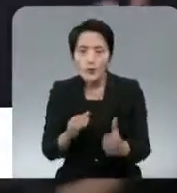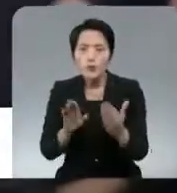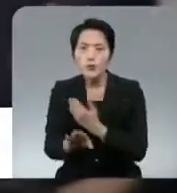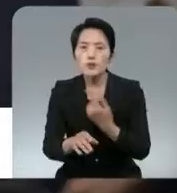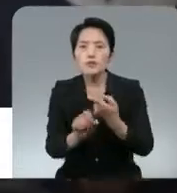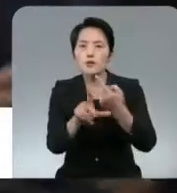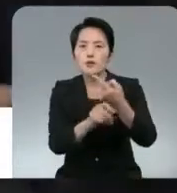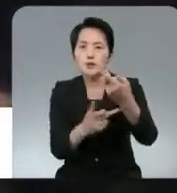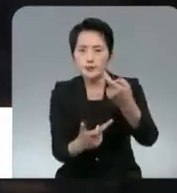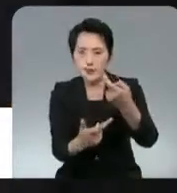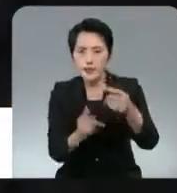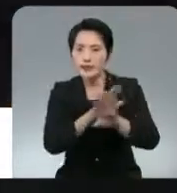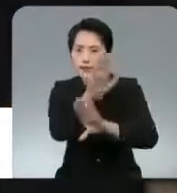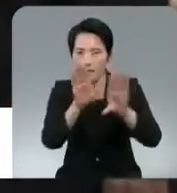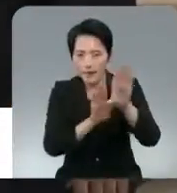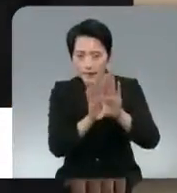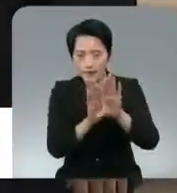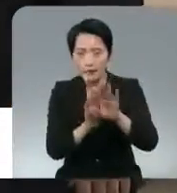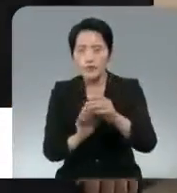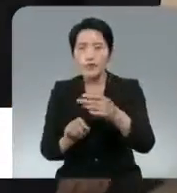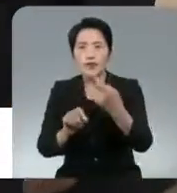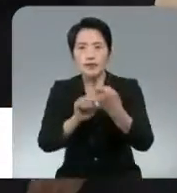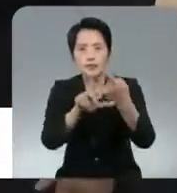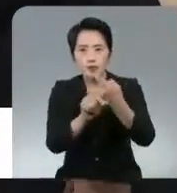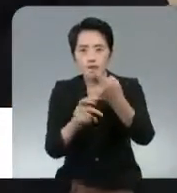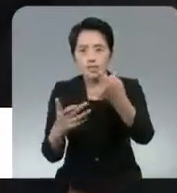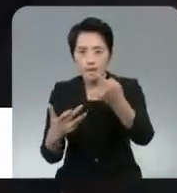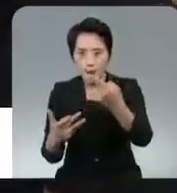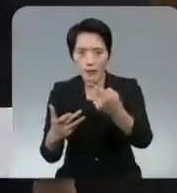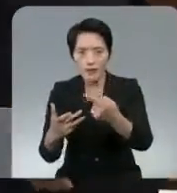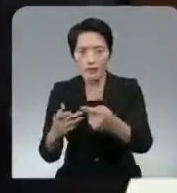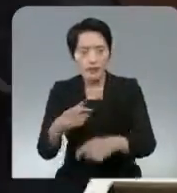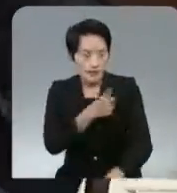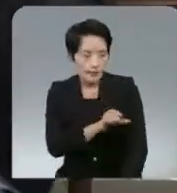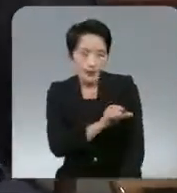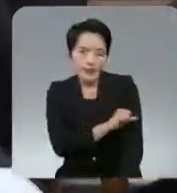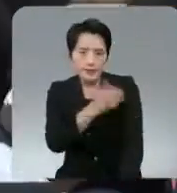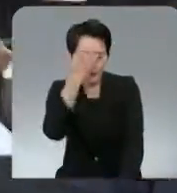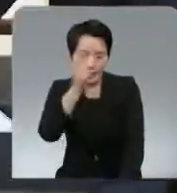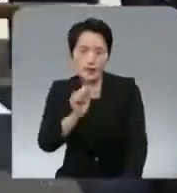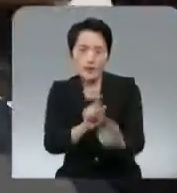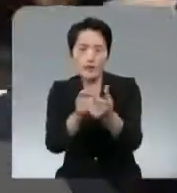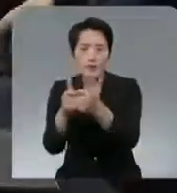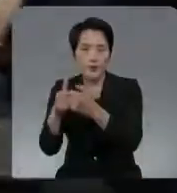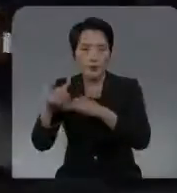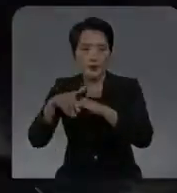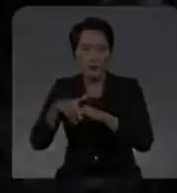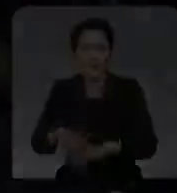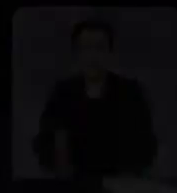surcoreano y el Premier nipón y se considera como a un menor una hipotética reunión entre june y el presidente chino